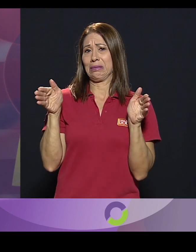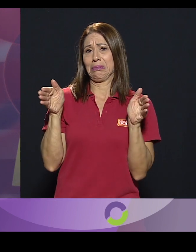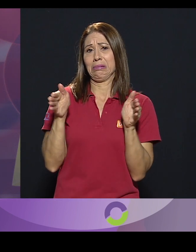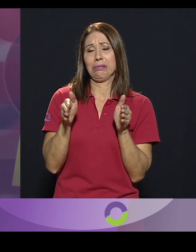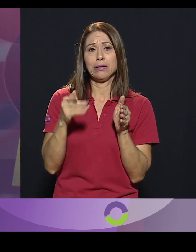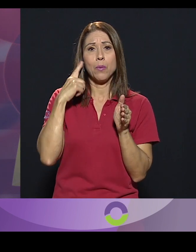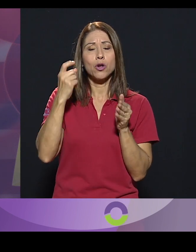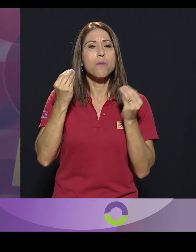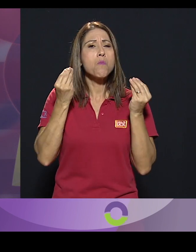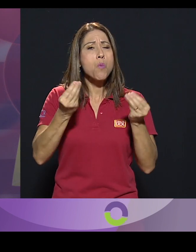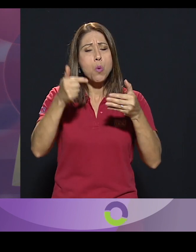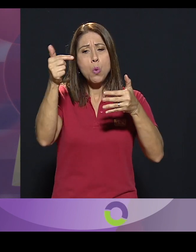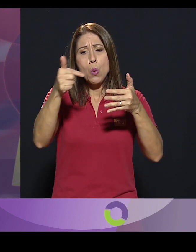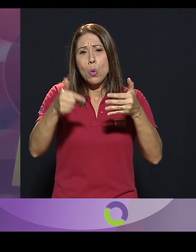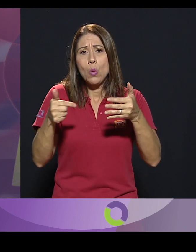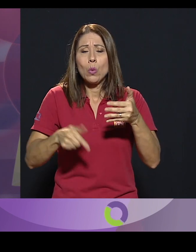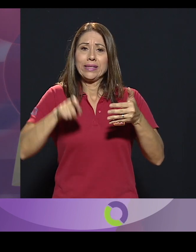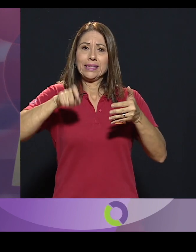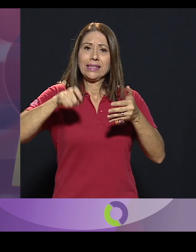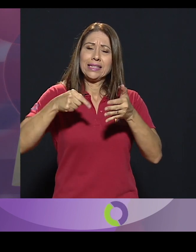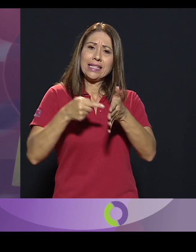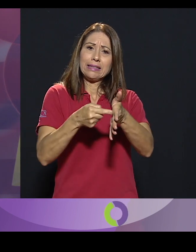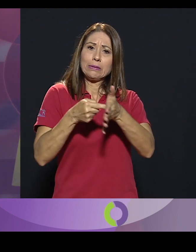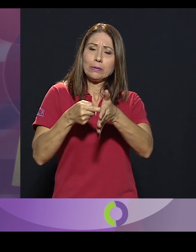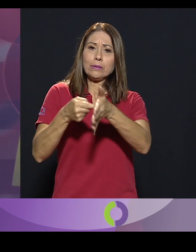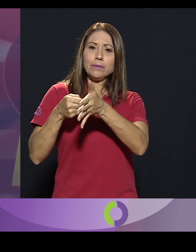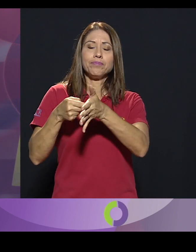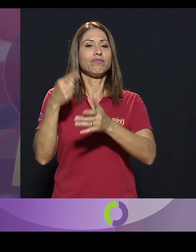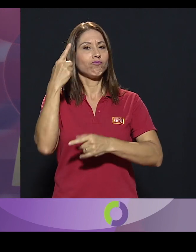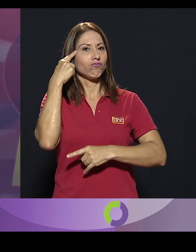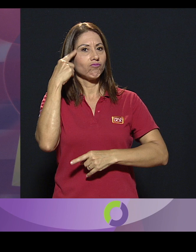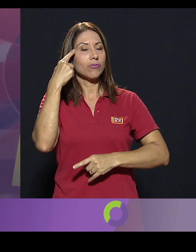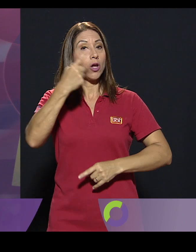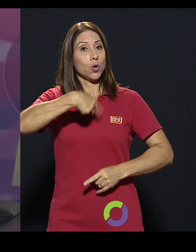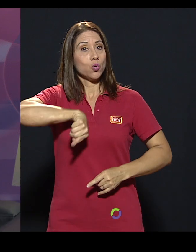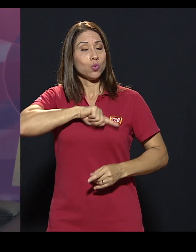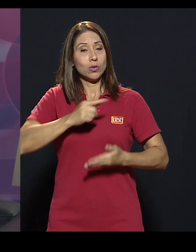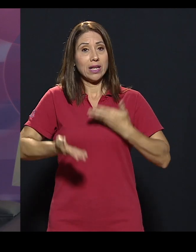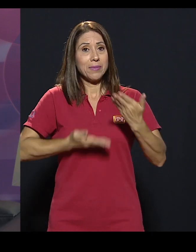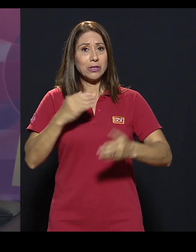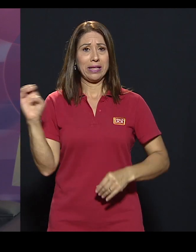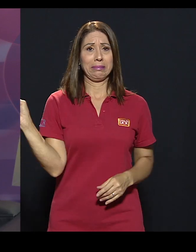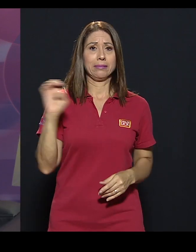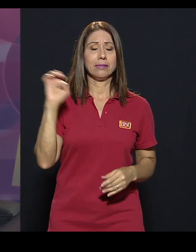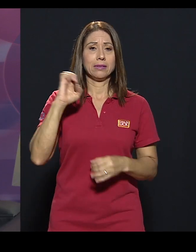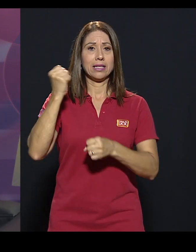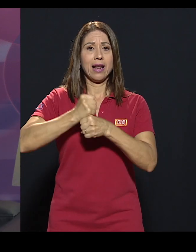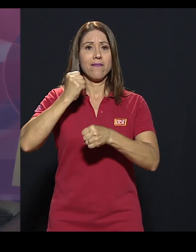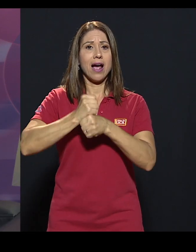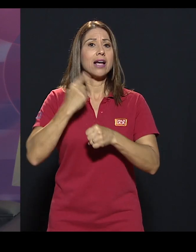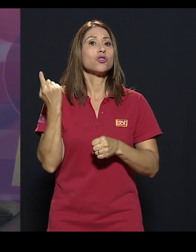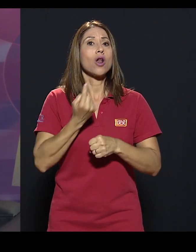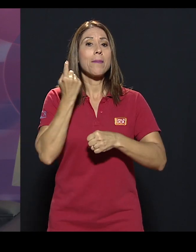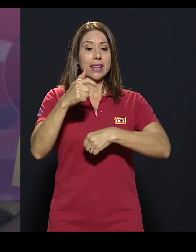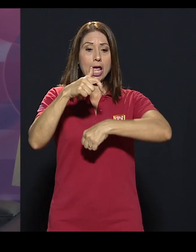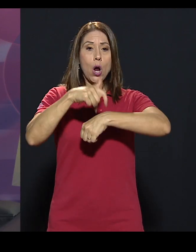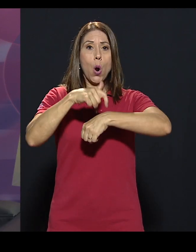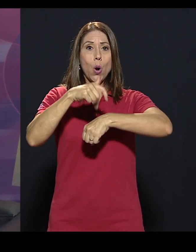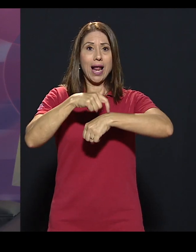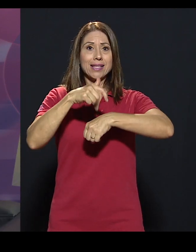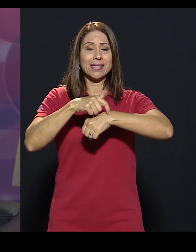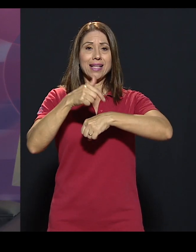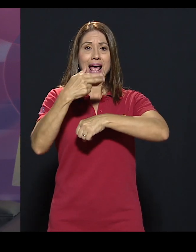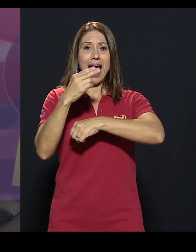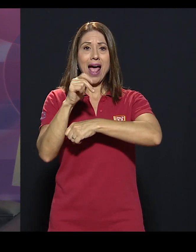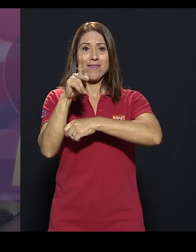para la grandísima demanda que tiene. Imagínense que nosotros trabajamos, nuestro servicio de emergencias trabaja solo horas